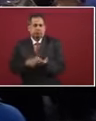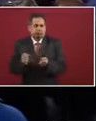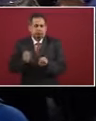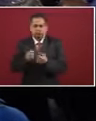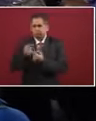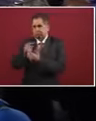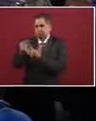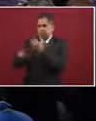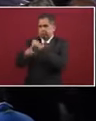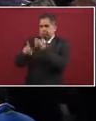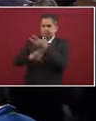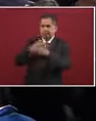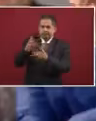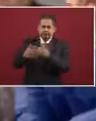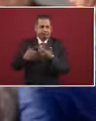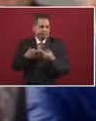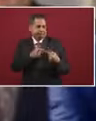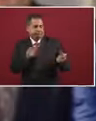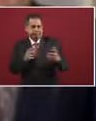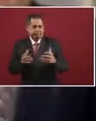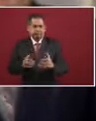estas reacciones de la derecha.